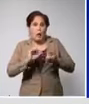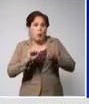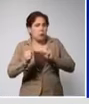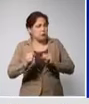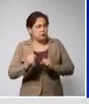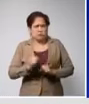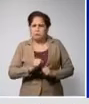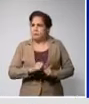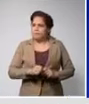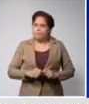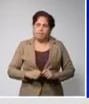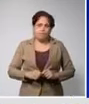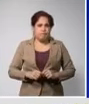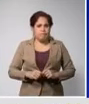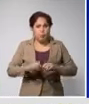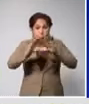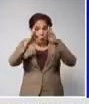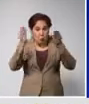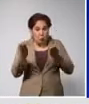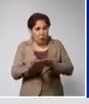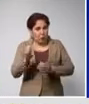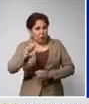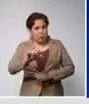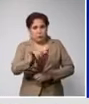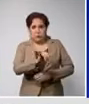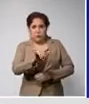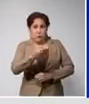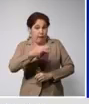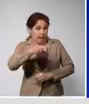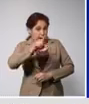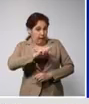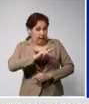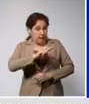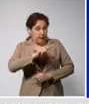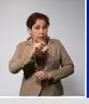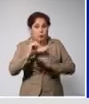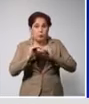más mínimo. Ahí, ayer ya se superó